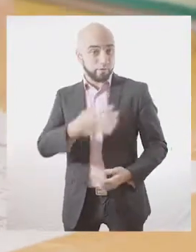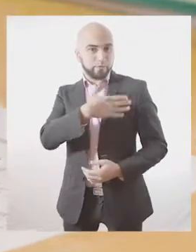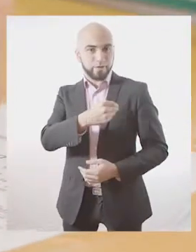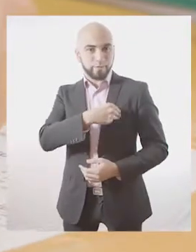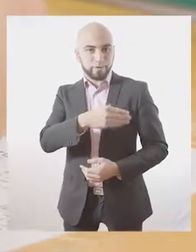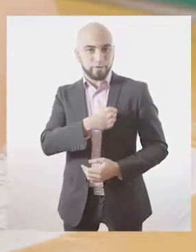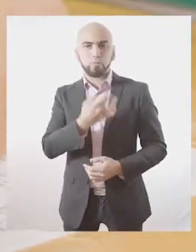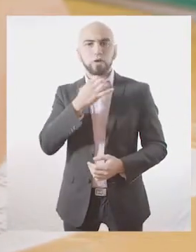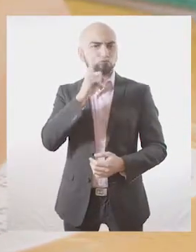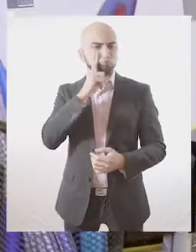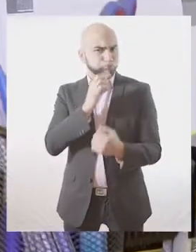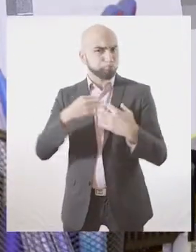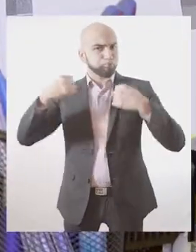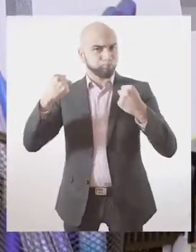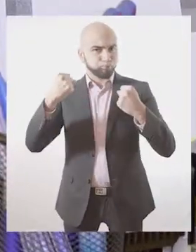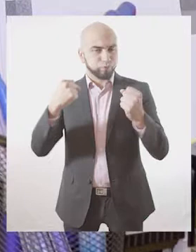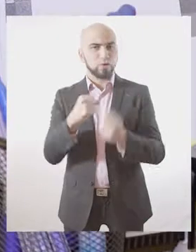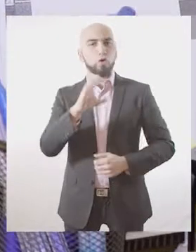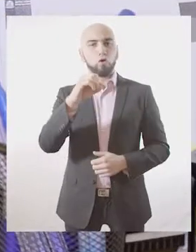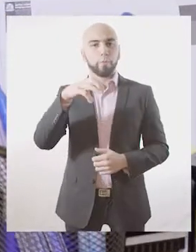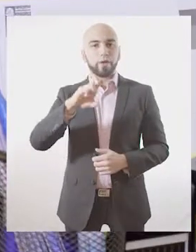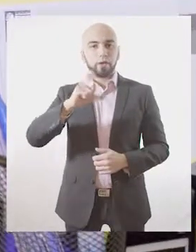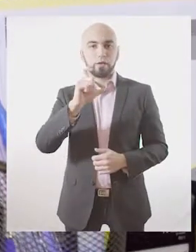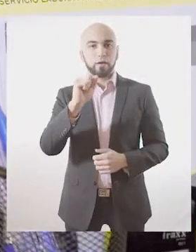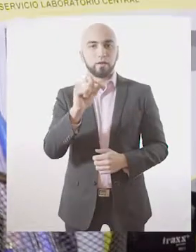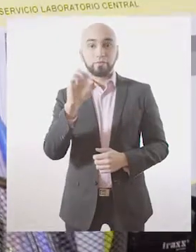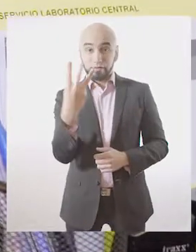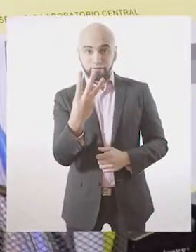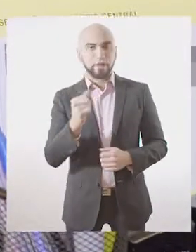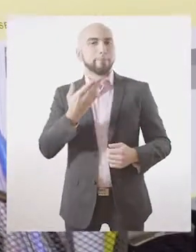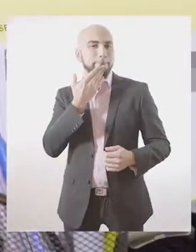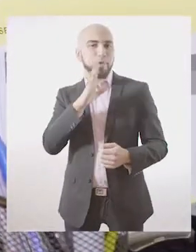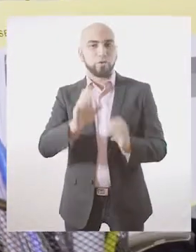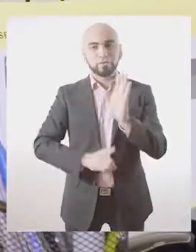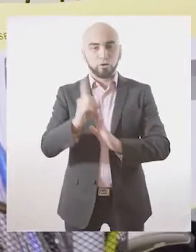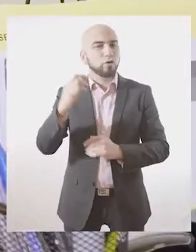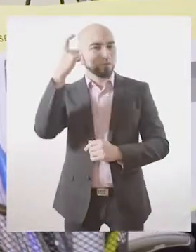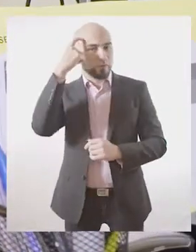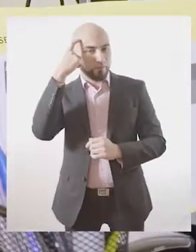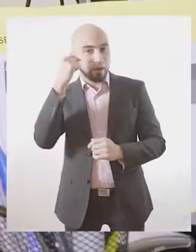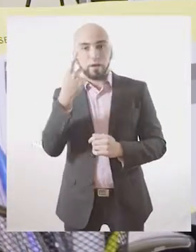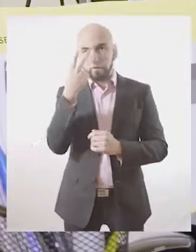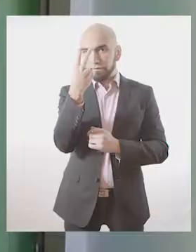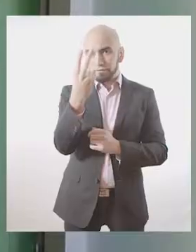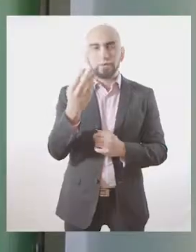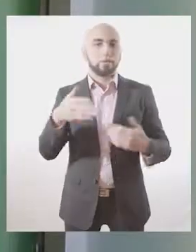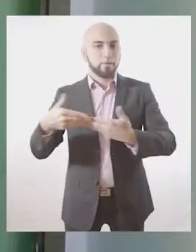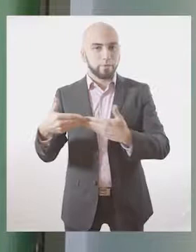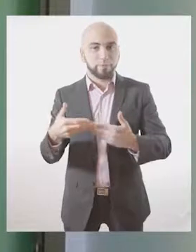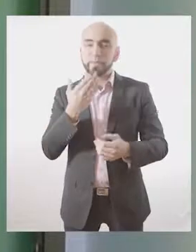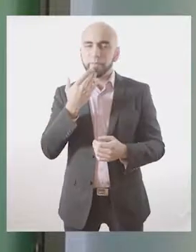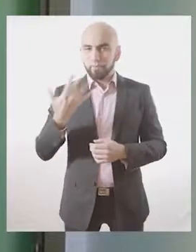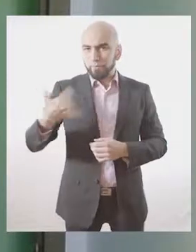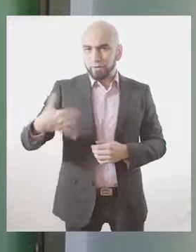que amamantan, porque está enriquecida con ácidos grasos omega 3 que mejoran el desarrollo cerebral y visual de tu guagua. También